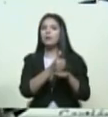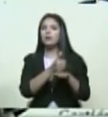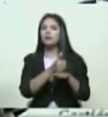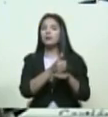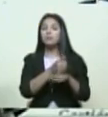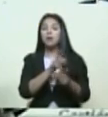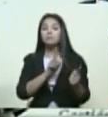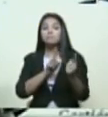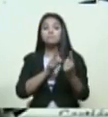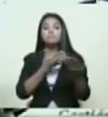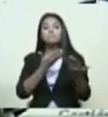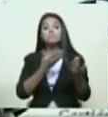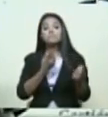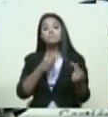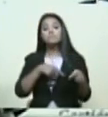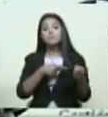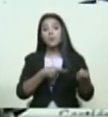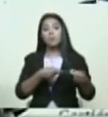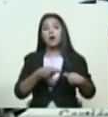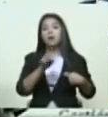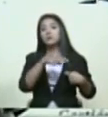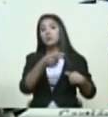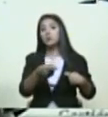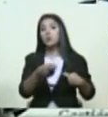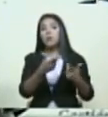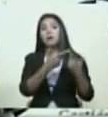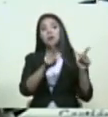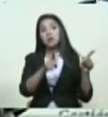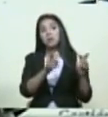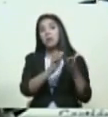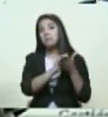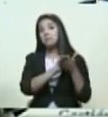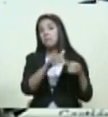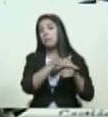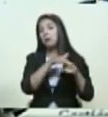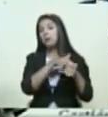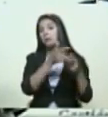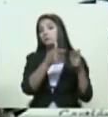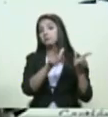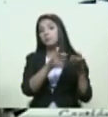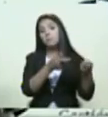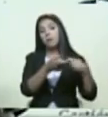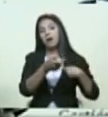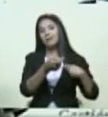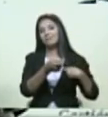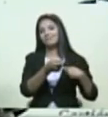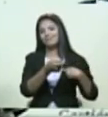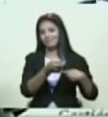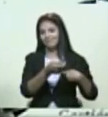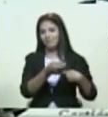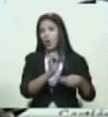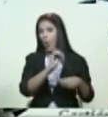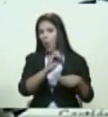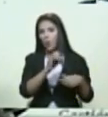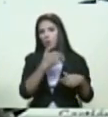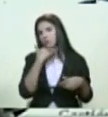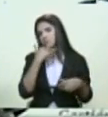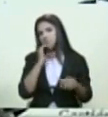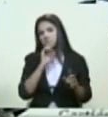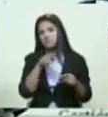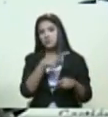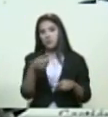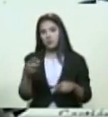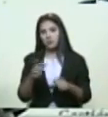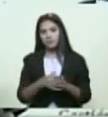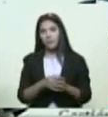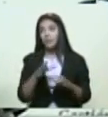negociar su no imputación, su no acusación, su sobreseimiento o no.